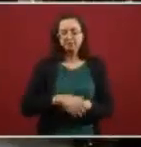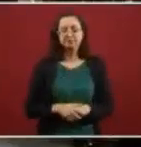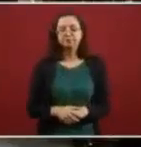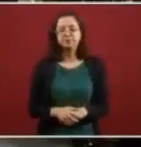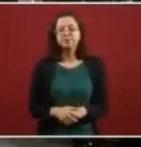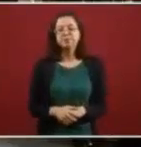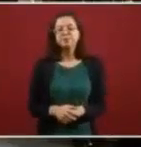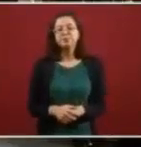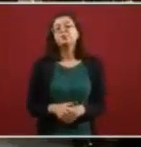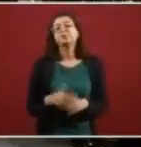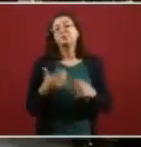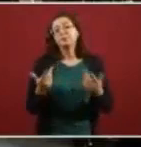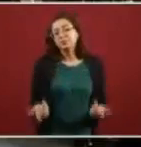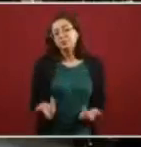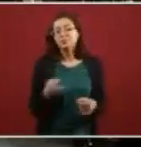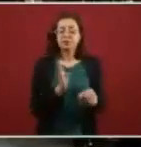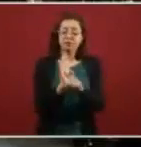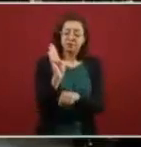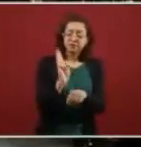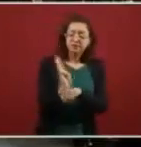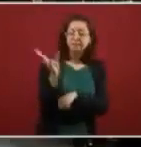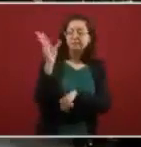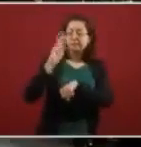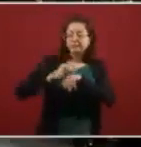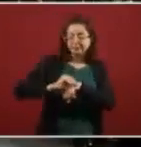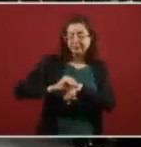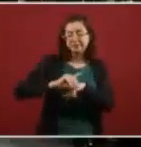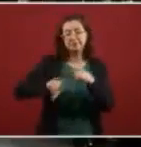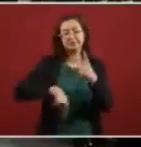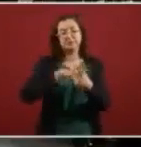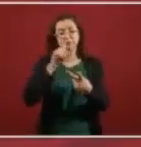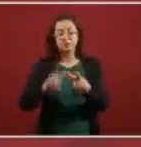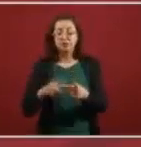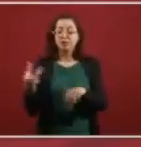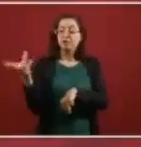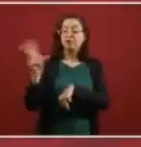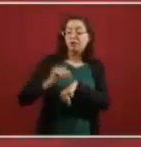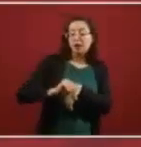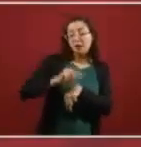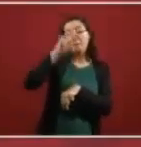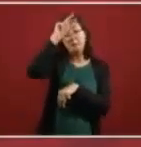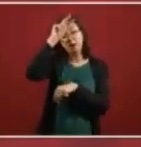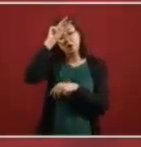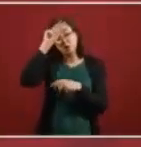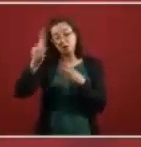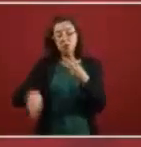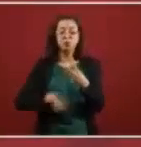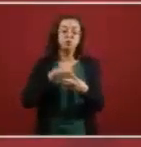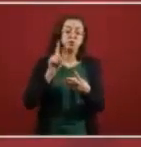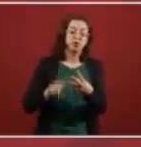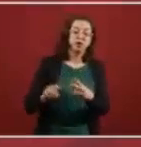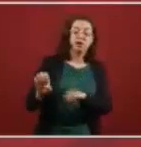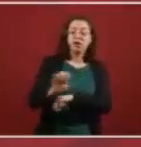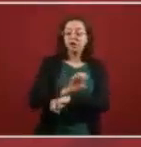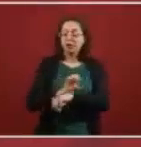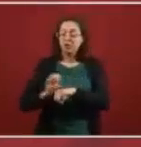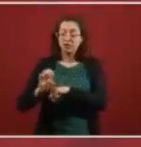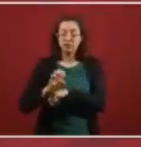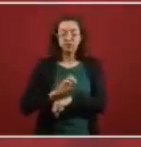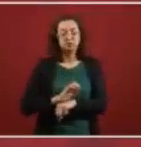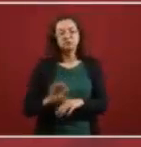de brazil la autorización de perú y la autorización de ecuador al fin despegó el avión